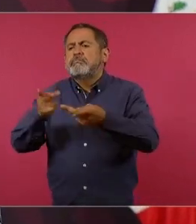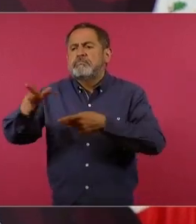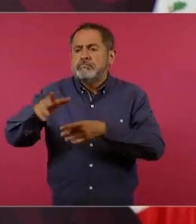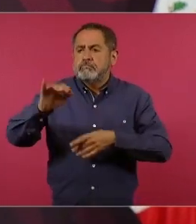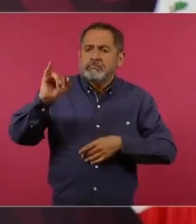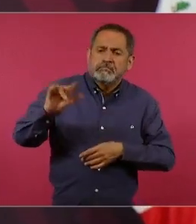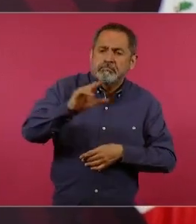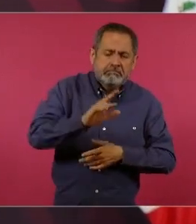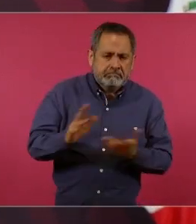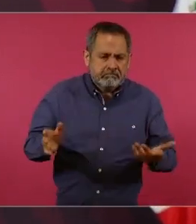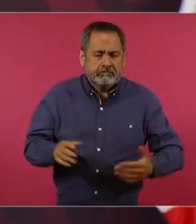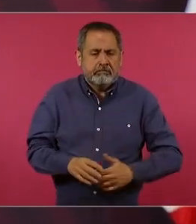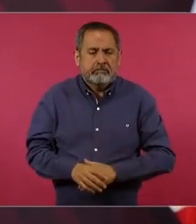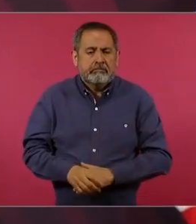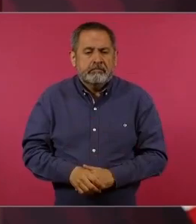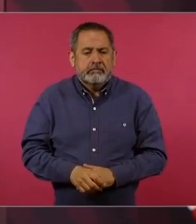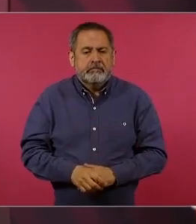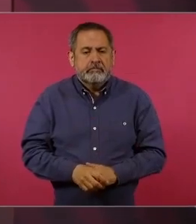Incluso